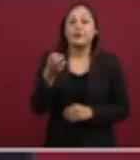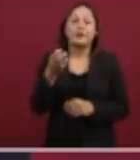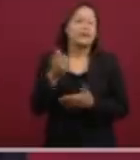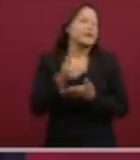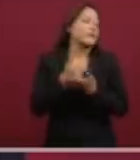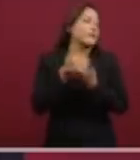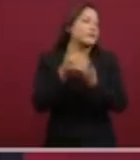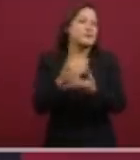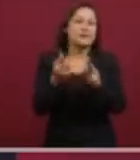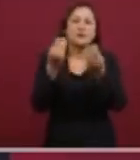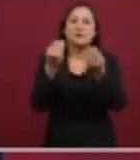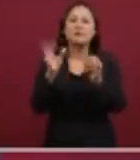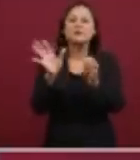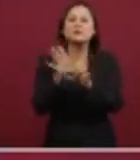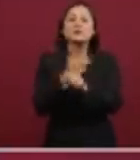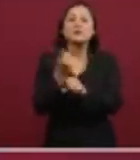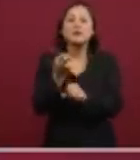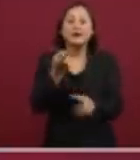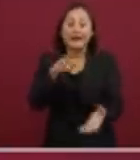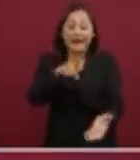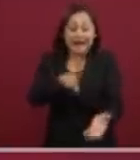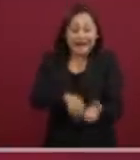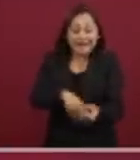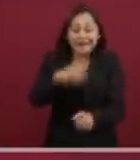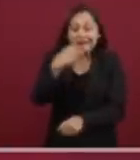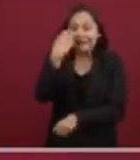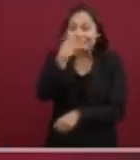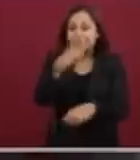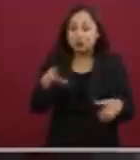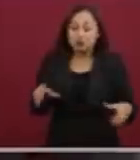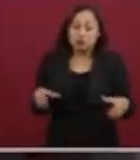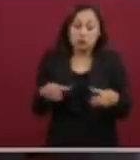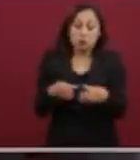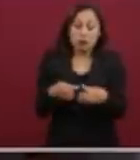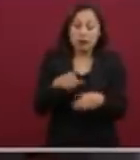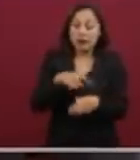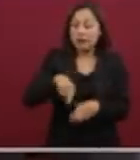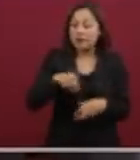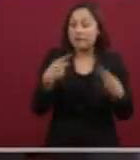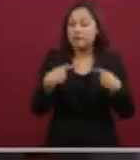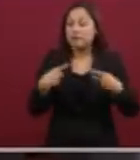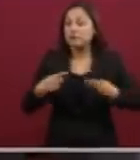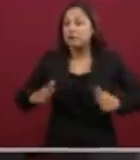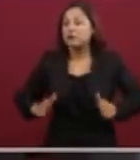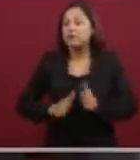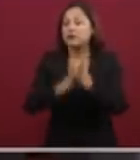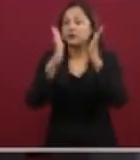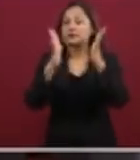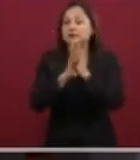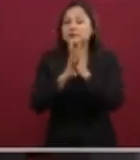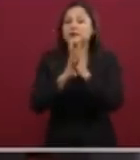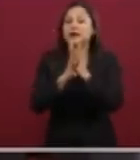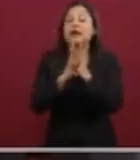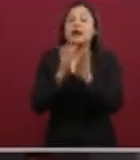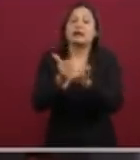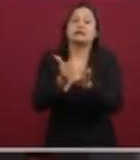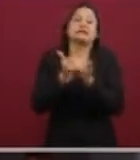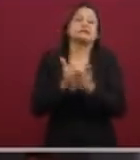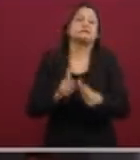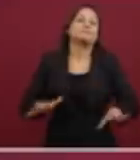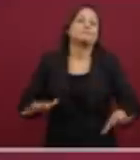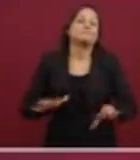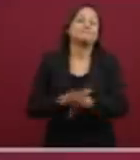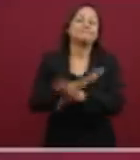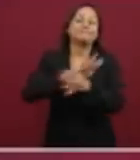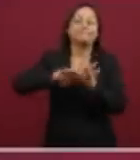educación desde abajo y con la gente. Es otro cambio que se va